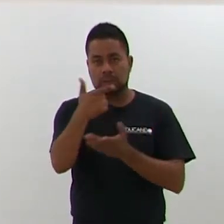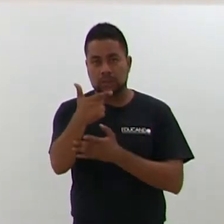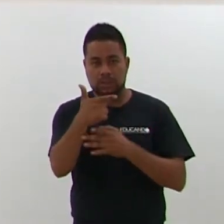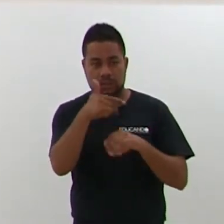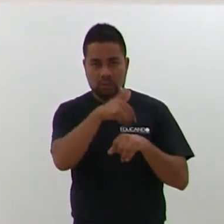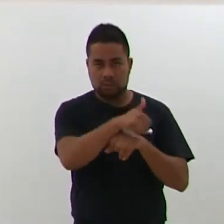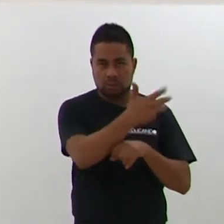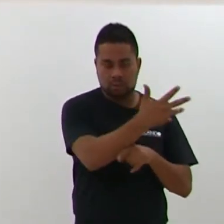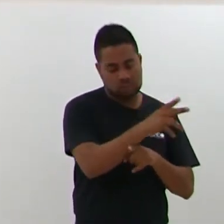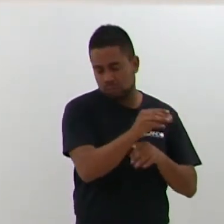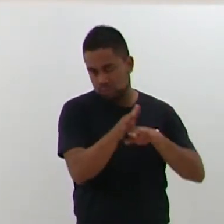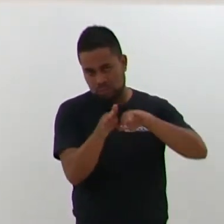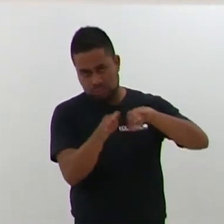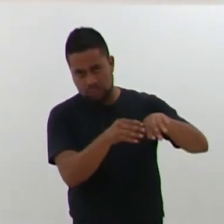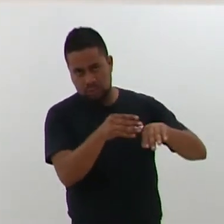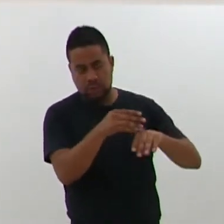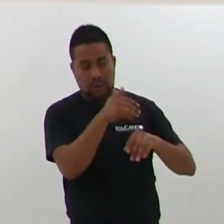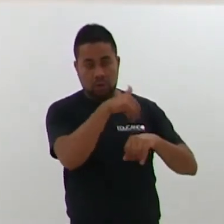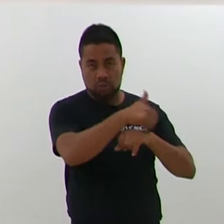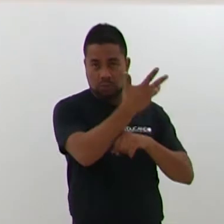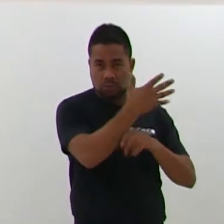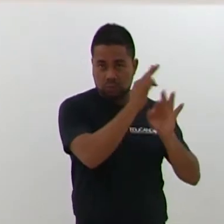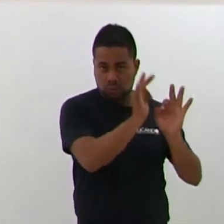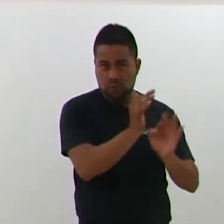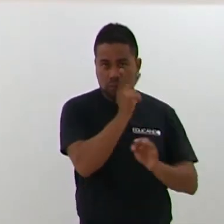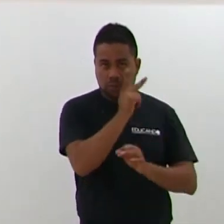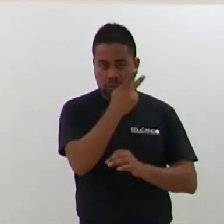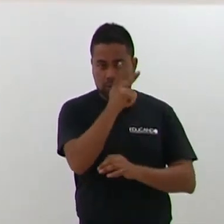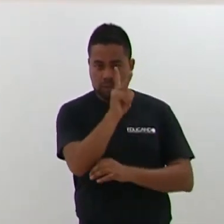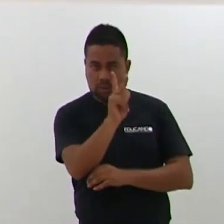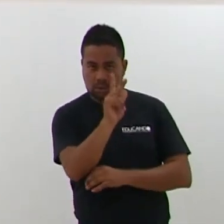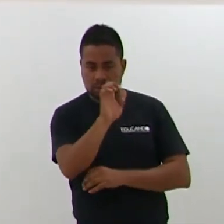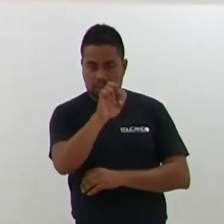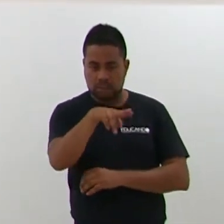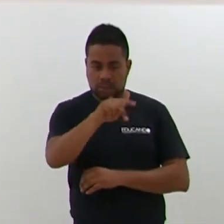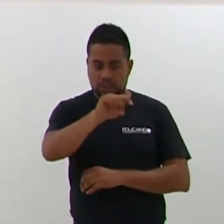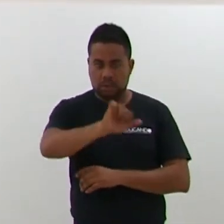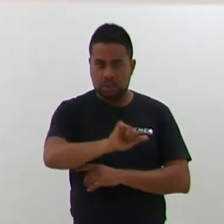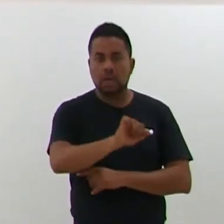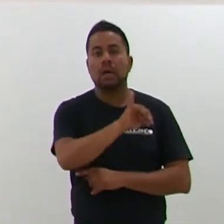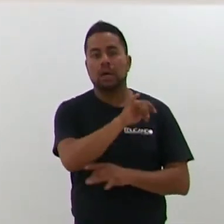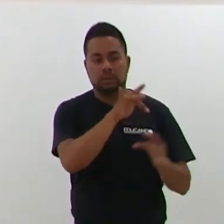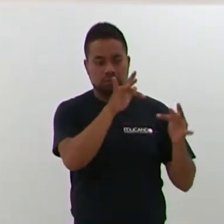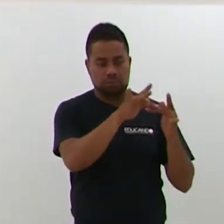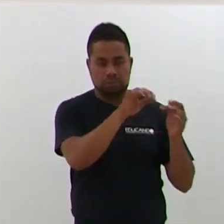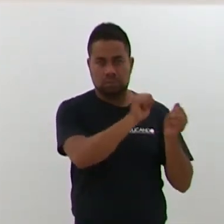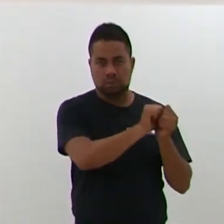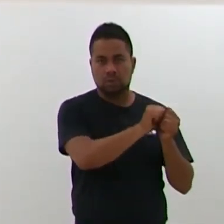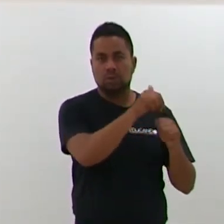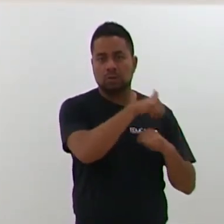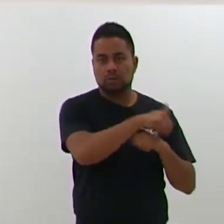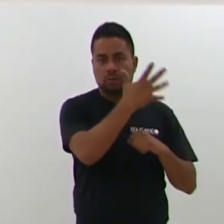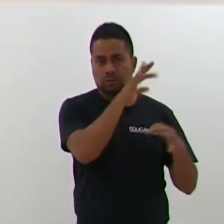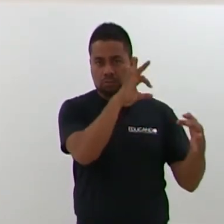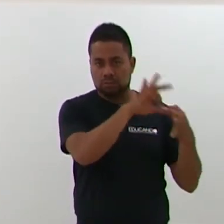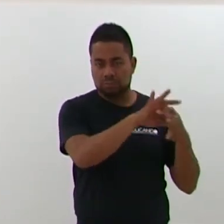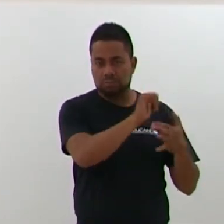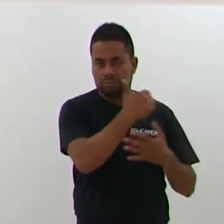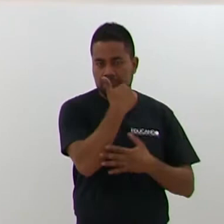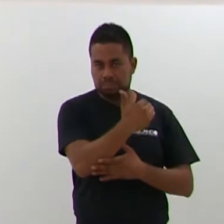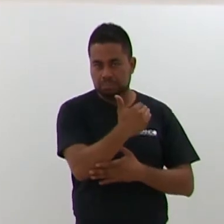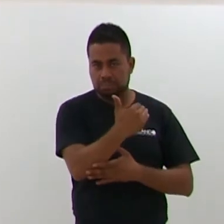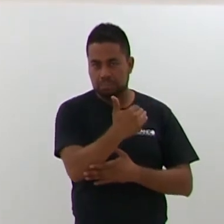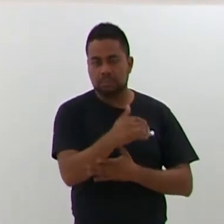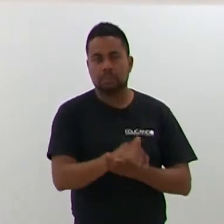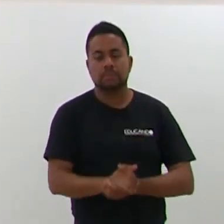5. Con el número 5 sería penta. Fíjense, penta sí tiene que ver con el número 5, ¿verdad? ¿Ahí